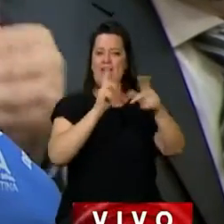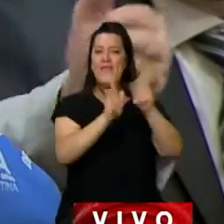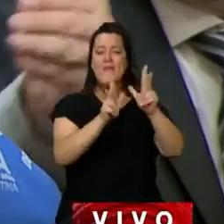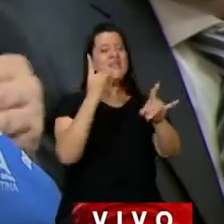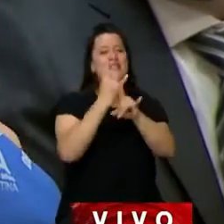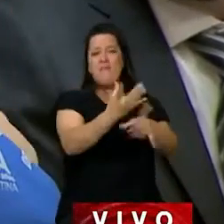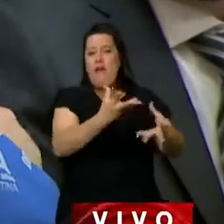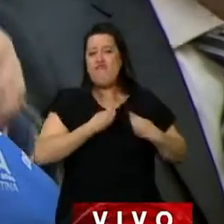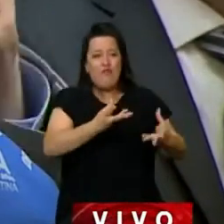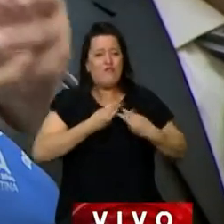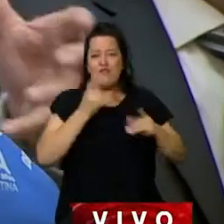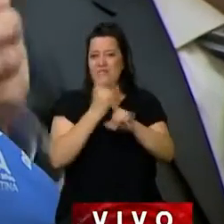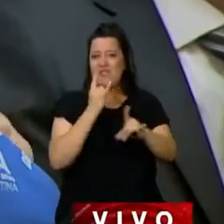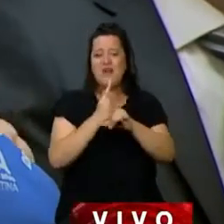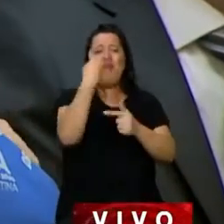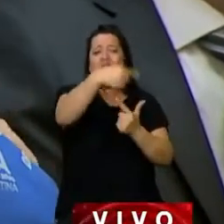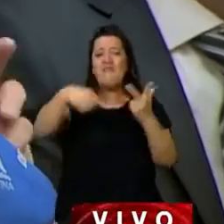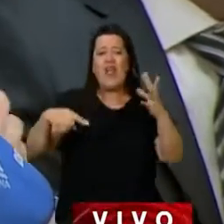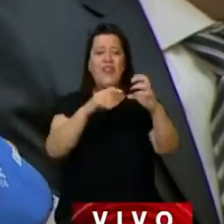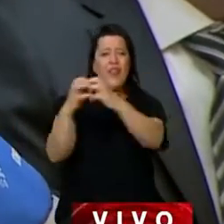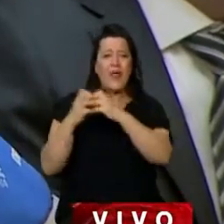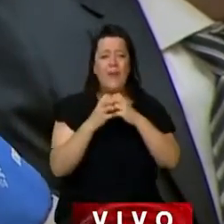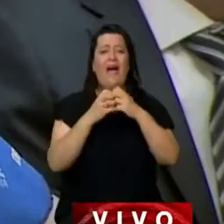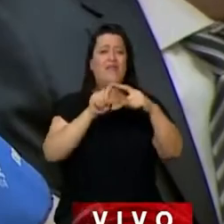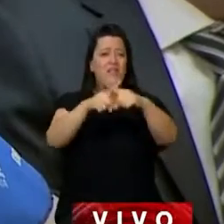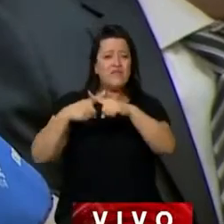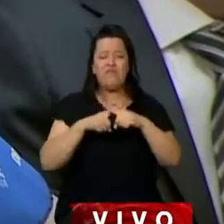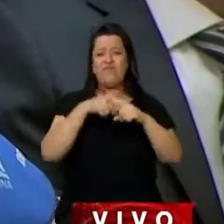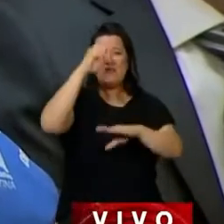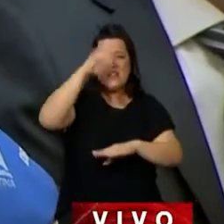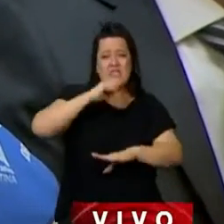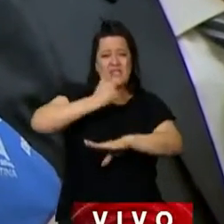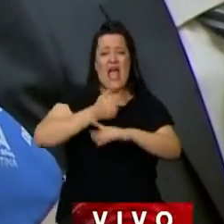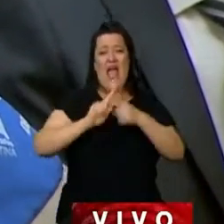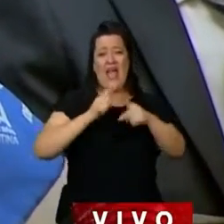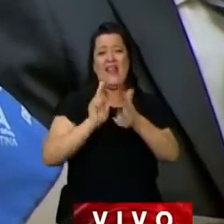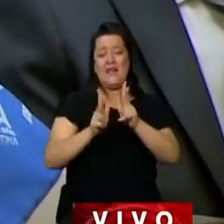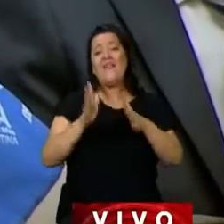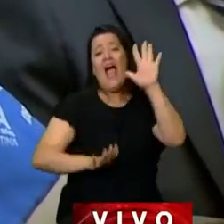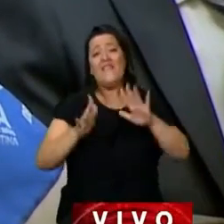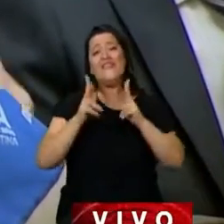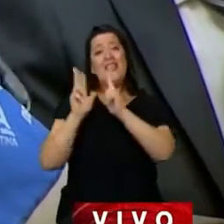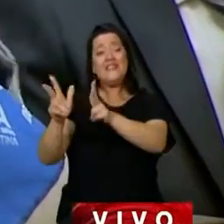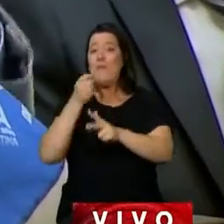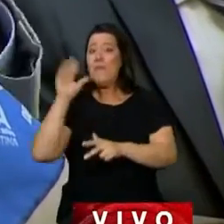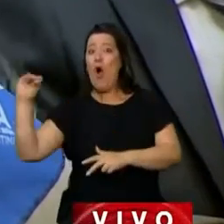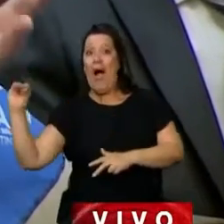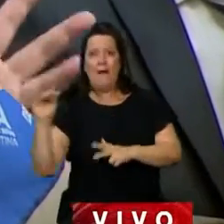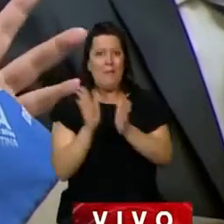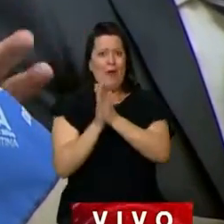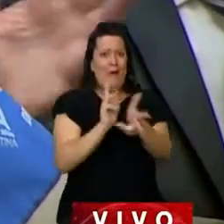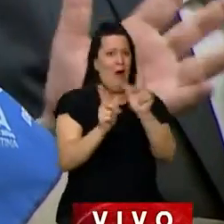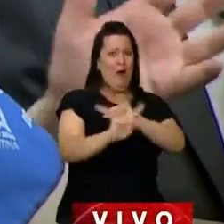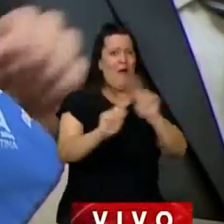auxilian permanentemente en los distintos debates y discusiones. A veces nos gustaría decirle que ciertas cosas que decimos no las